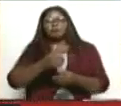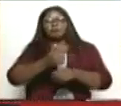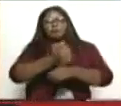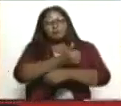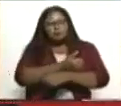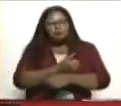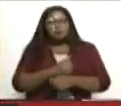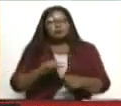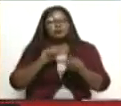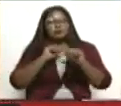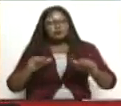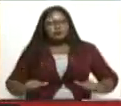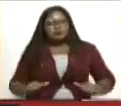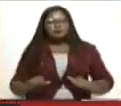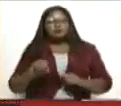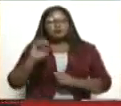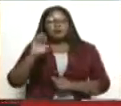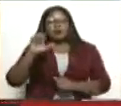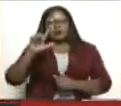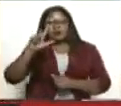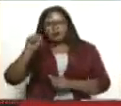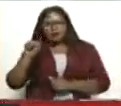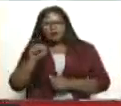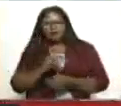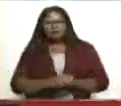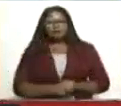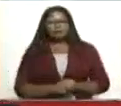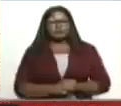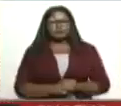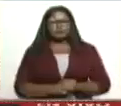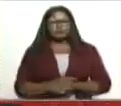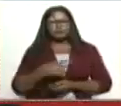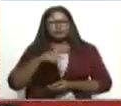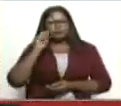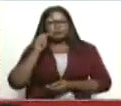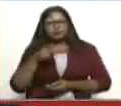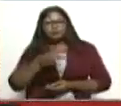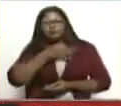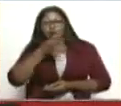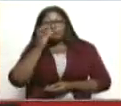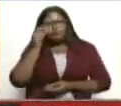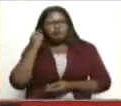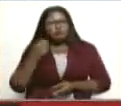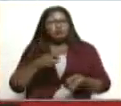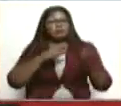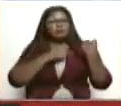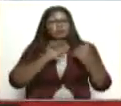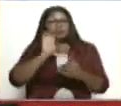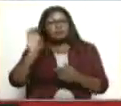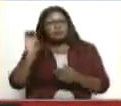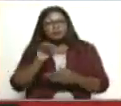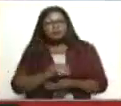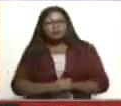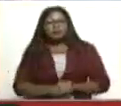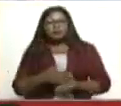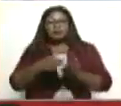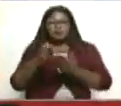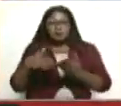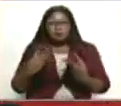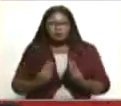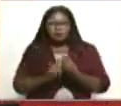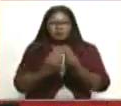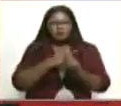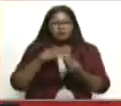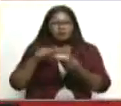del Ejército de Liberación Nacional, ELN, señoras y señoras, representantes de los países garantes y acompañantes